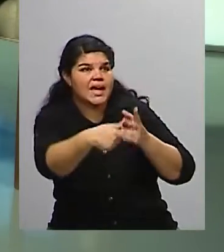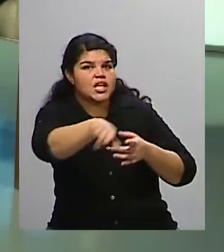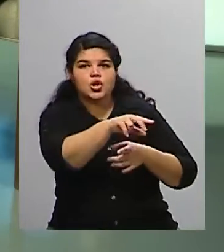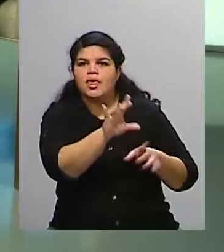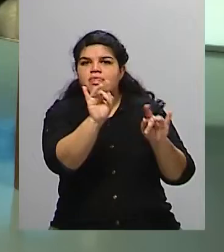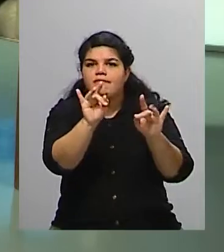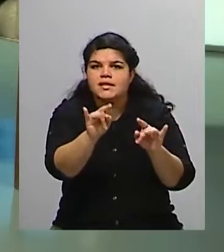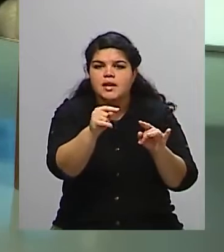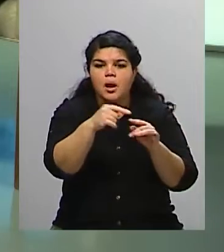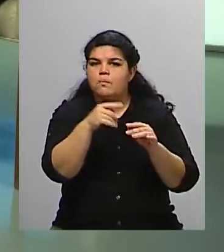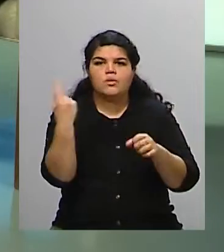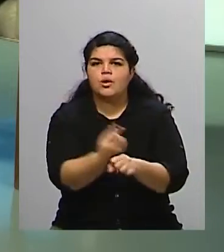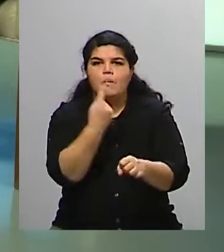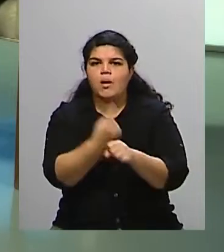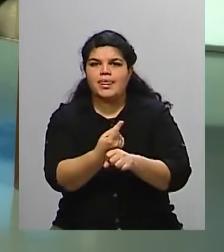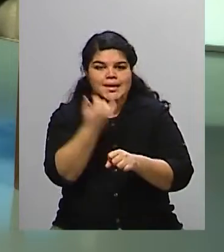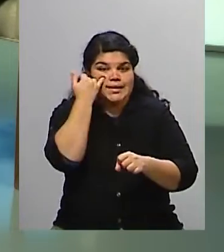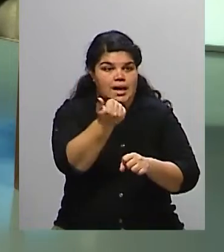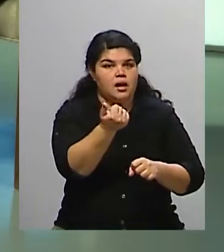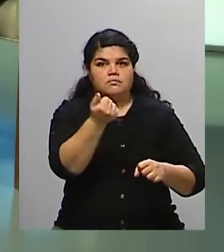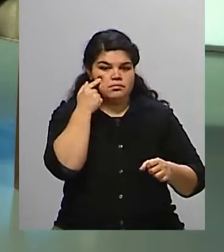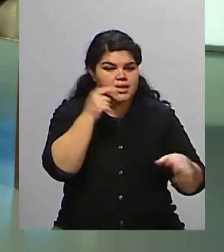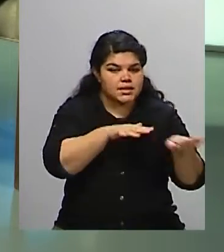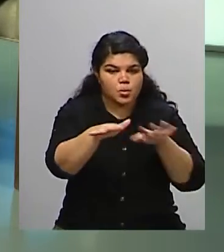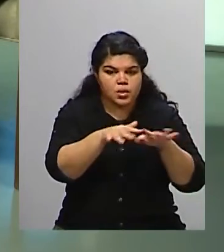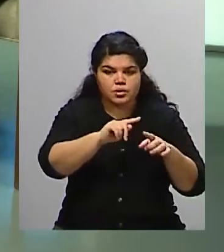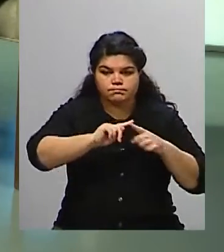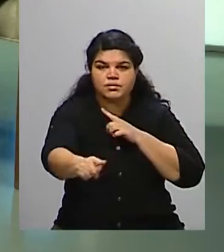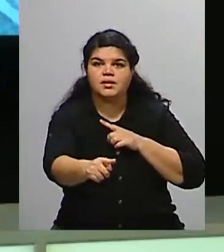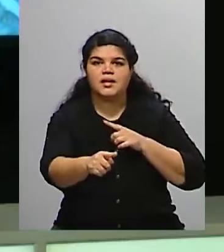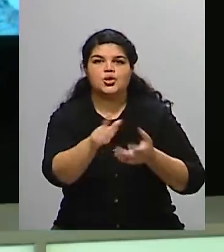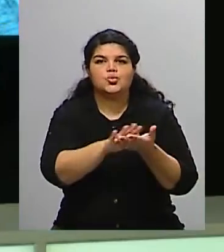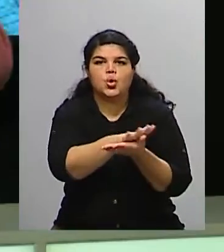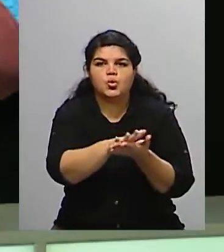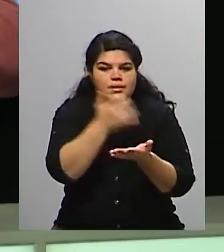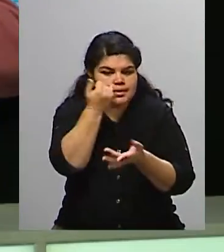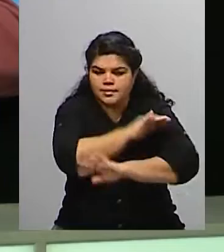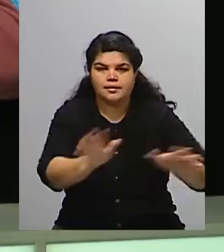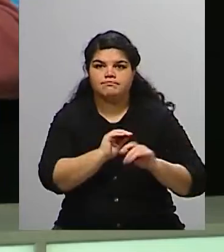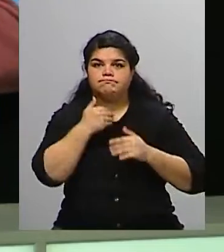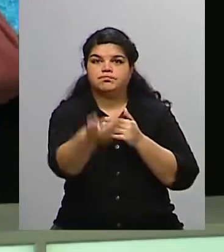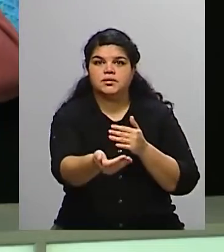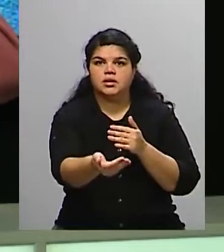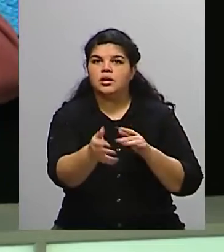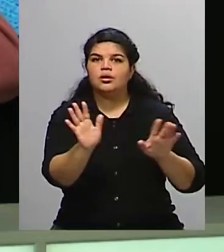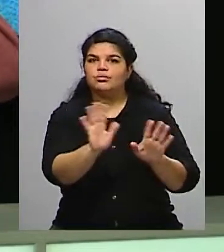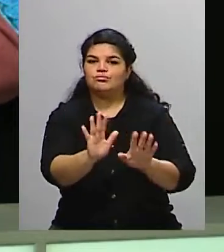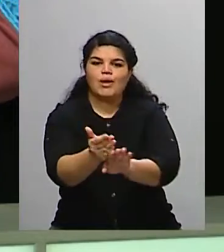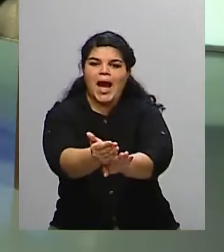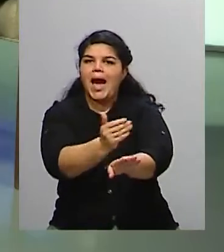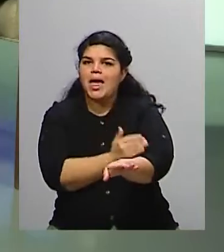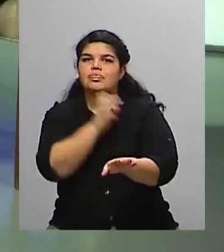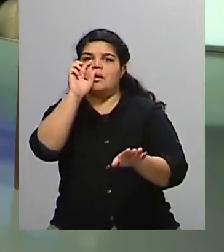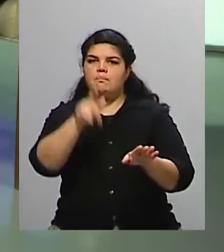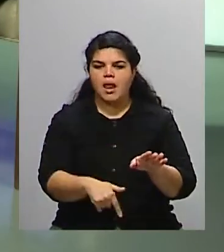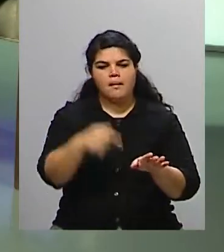de forma de razonamiento, inmediatamente quiere ejecutar. Bueno, y empecemos a hacer, porque en realidad la problemática está, sí, pero pensemos cómo vamos a abordar la problemática.